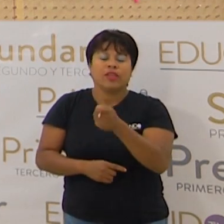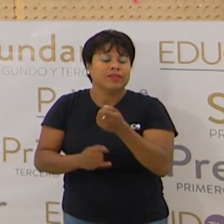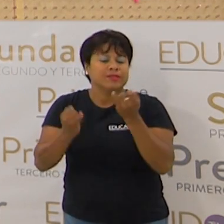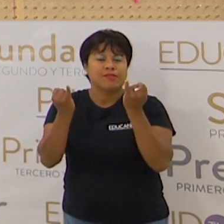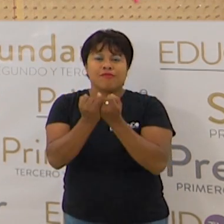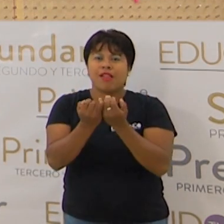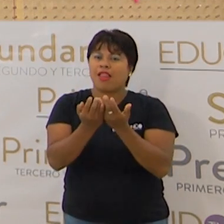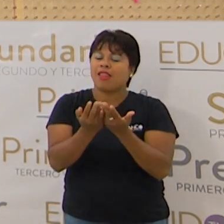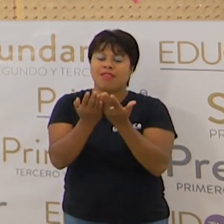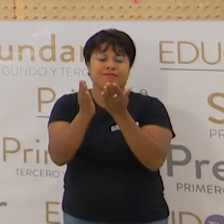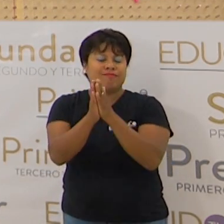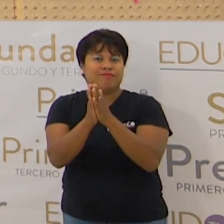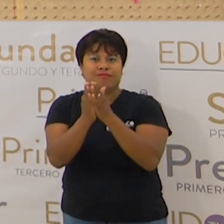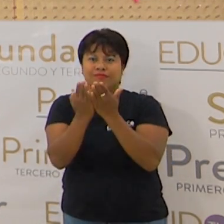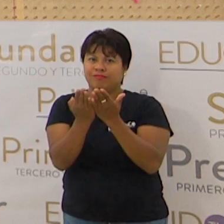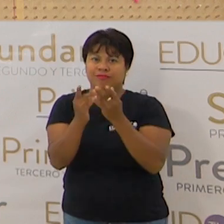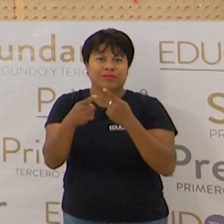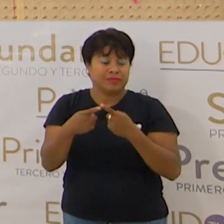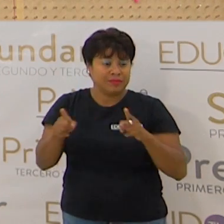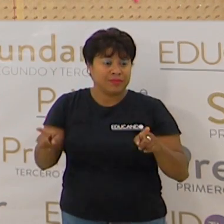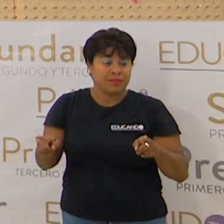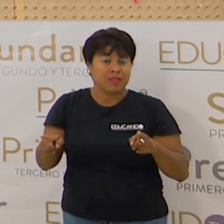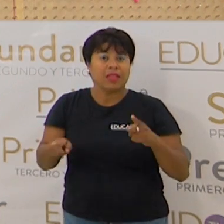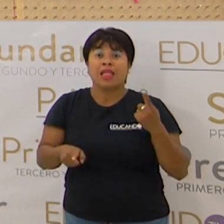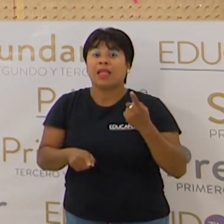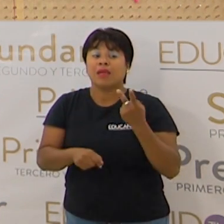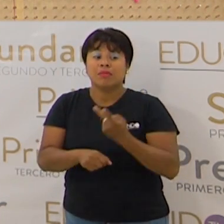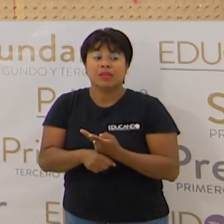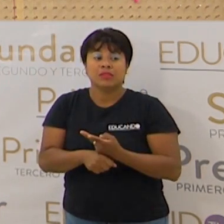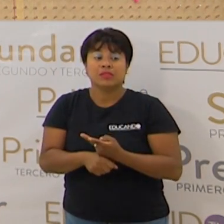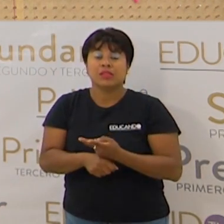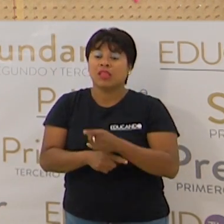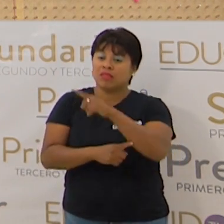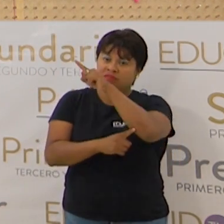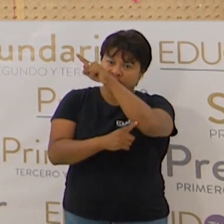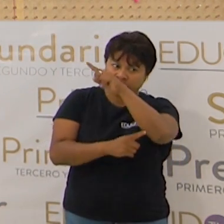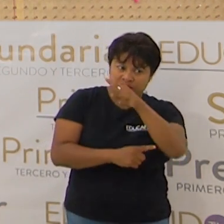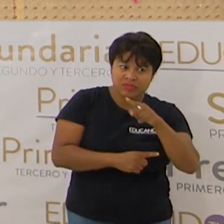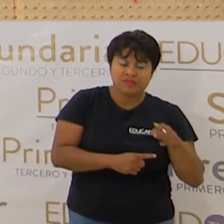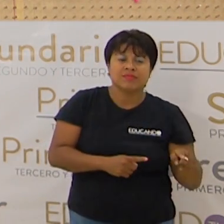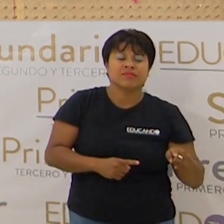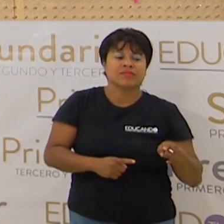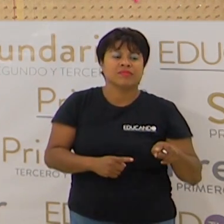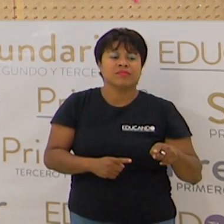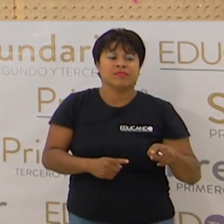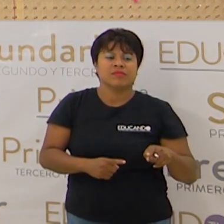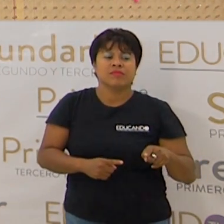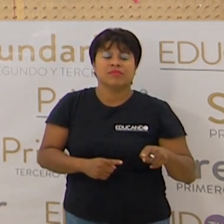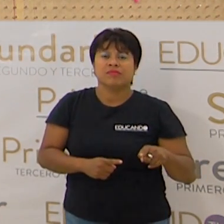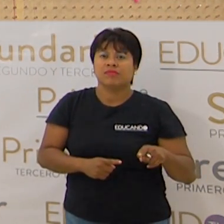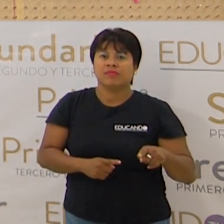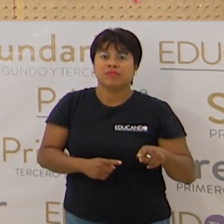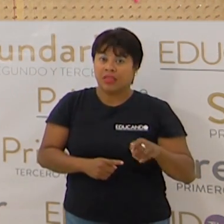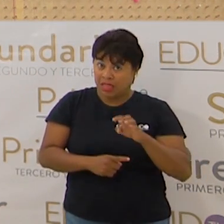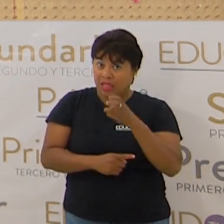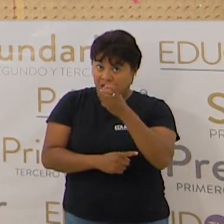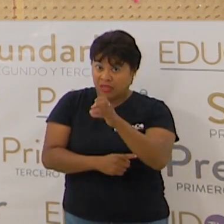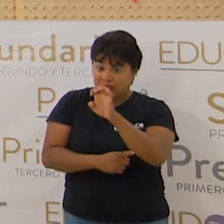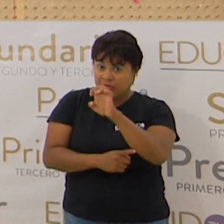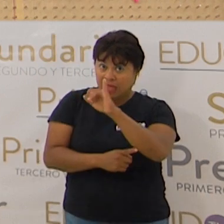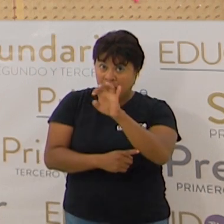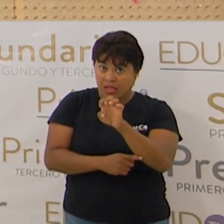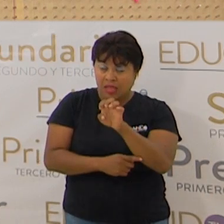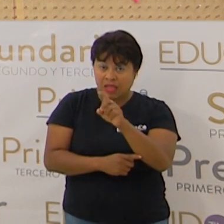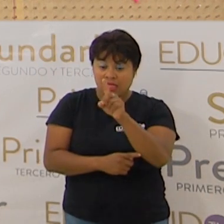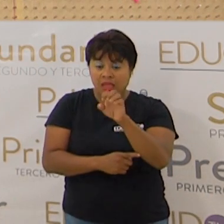es igual a este. ¿Sí? ¿Qué pasa si lo trazo de lado diferente? Es decir, de acá hacia acá. ¿Sería un eje de